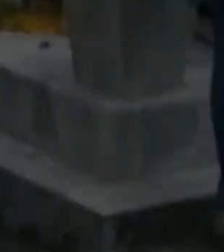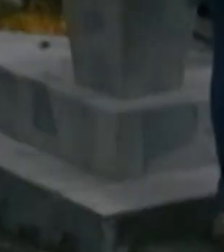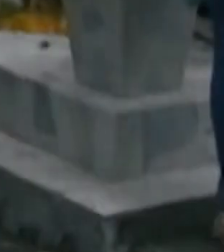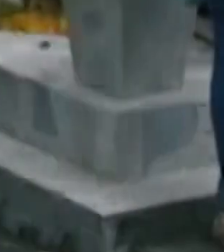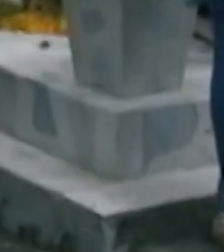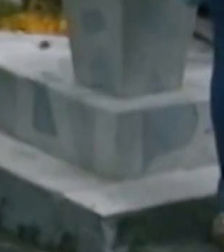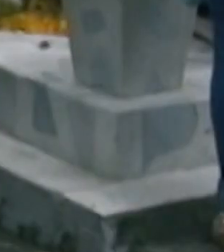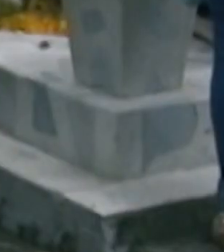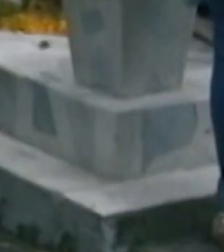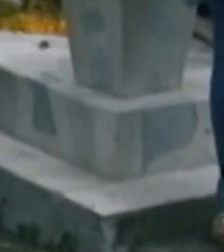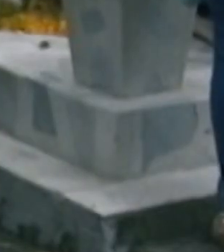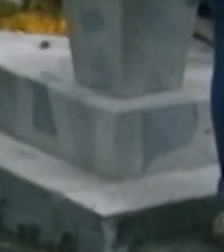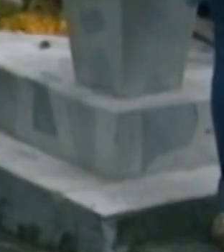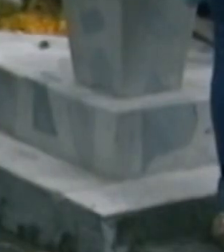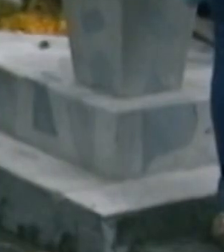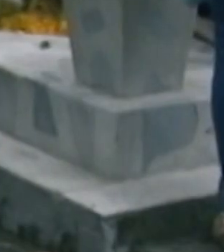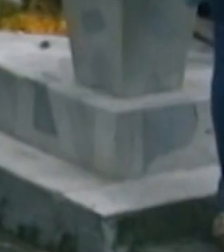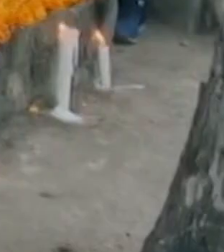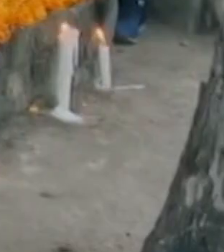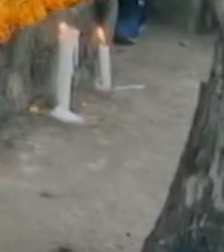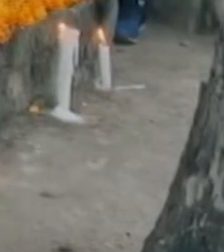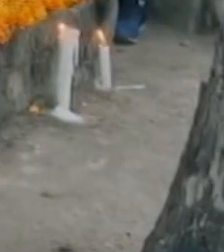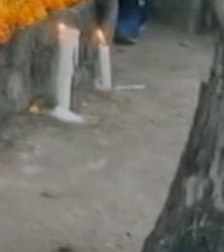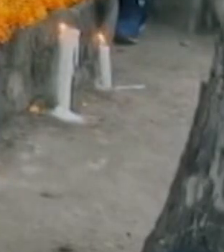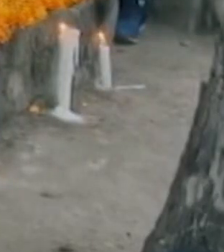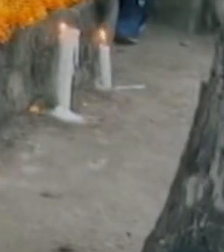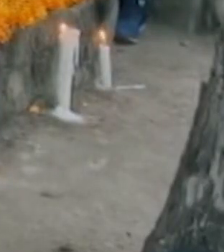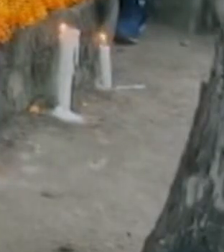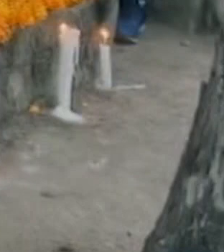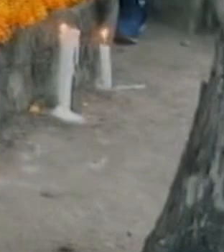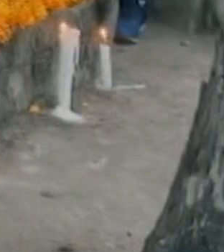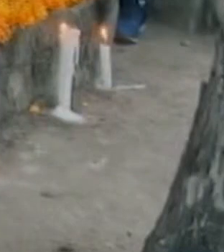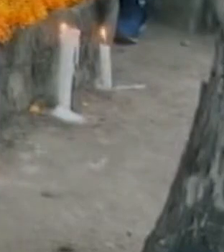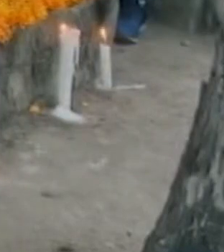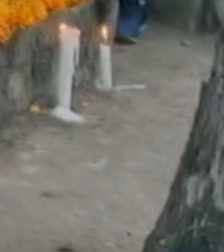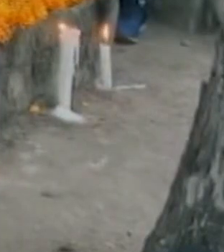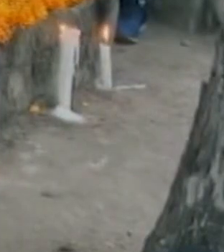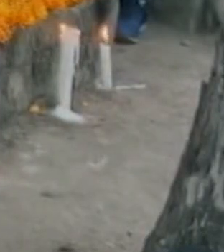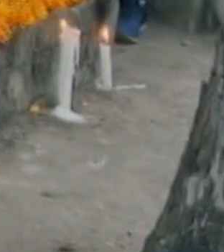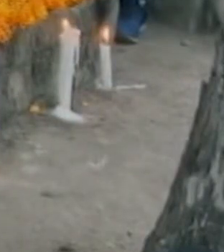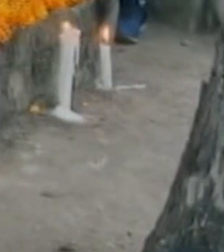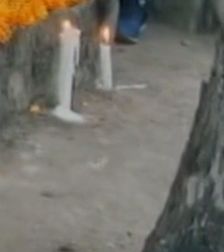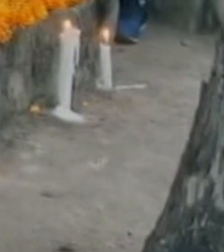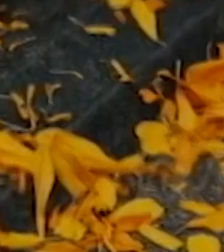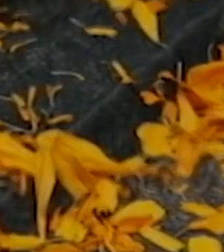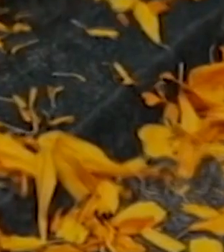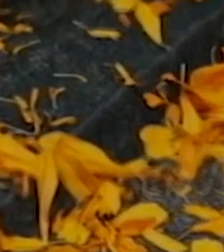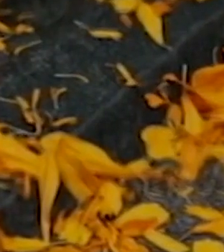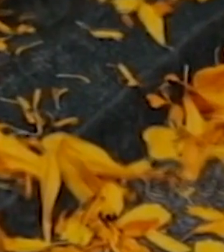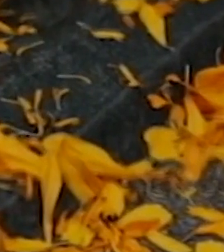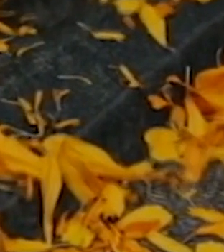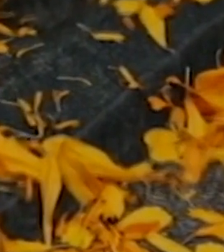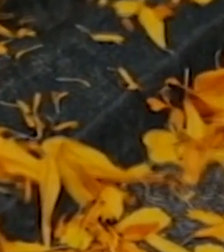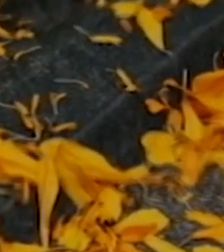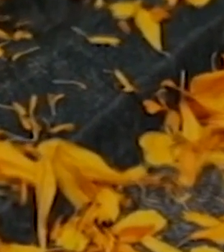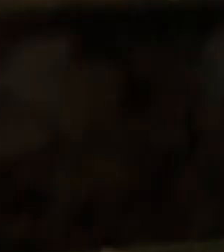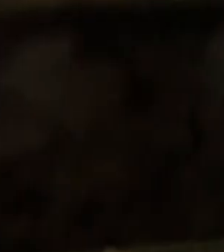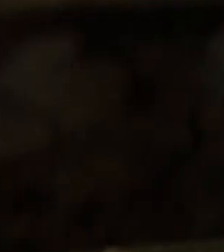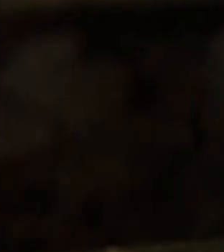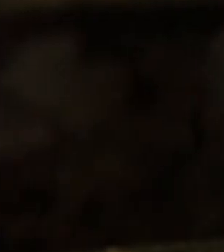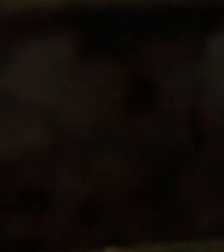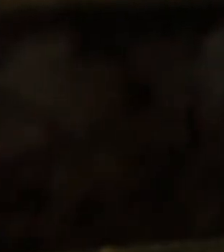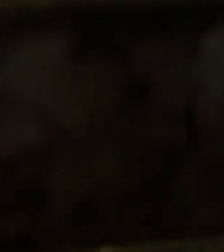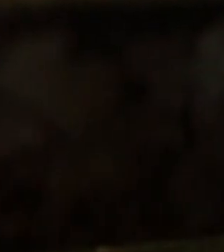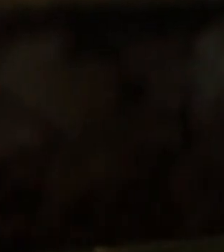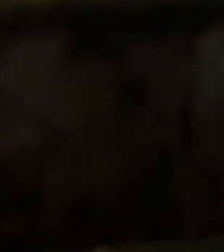La gente va a los panteones, limpia los panteones, le lleva sus flores, le lleva su comida a los muertos y participa con ellos, y platica con ellos, les lleva música,